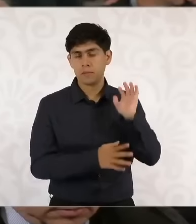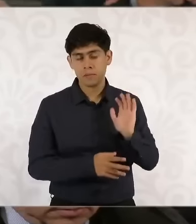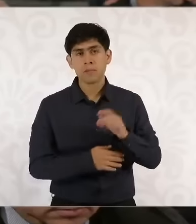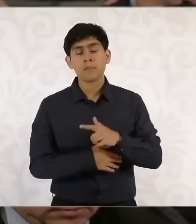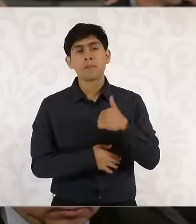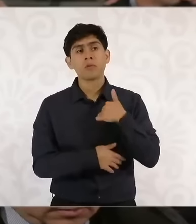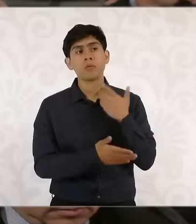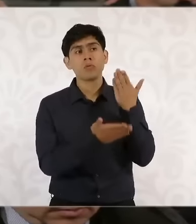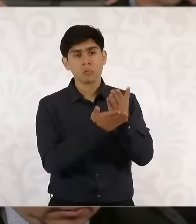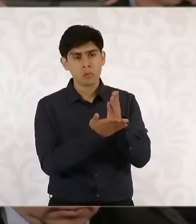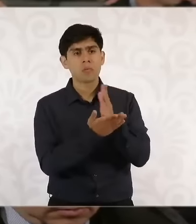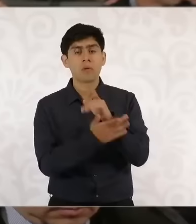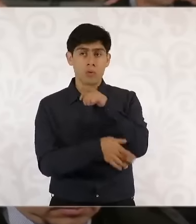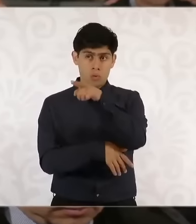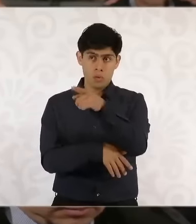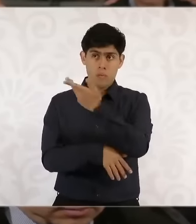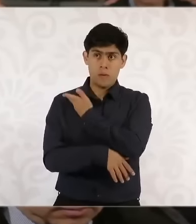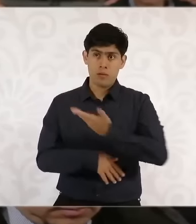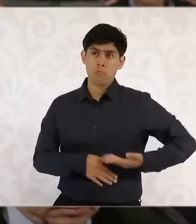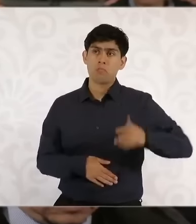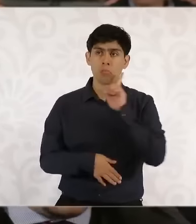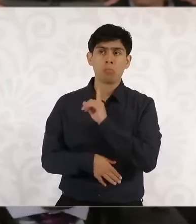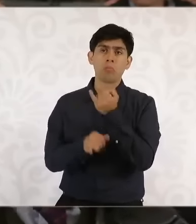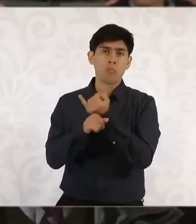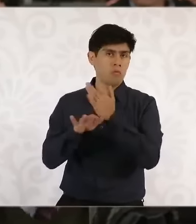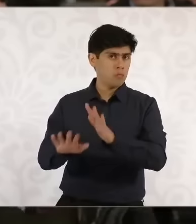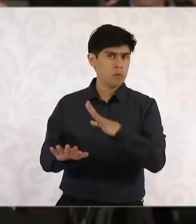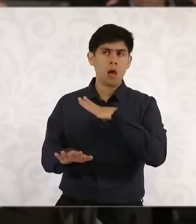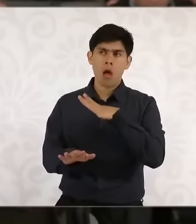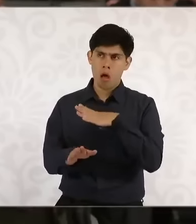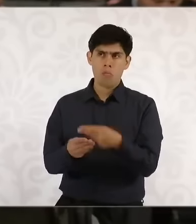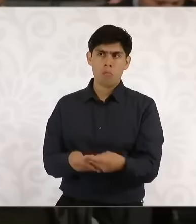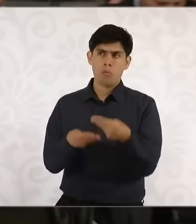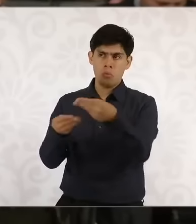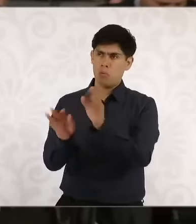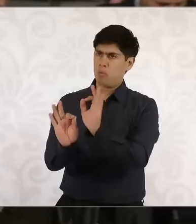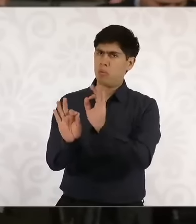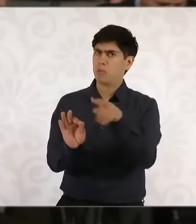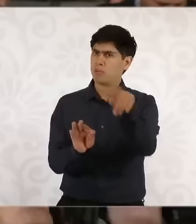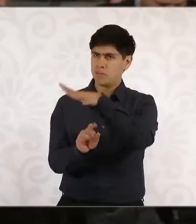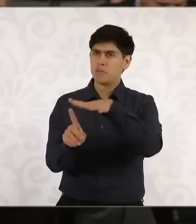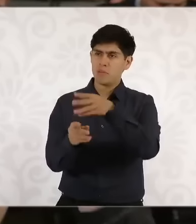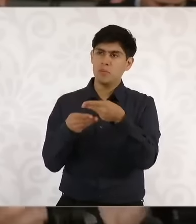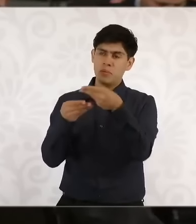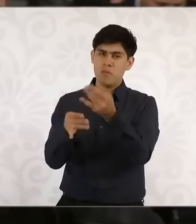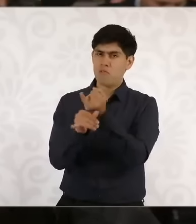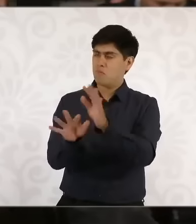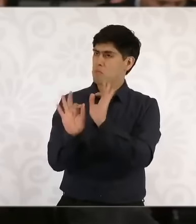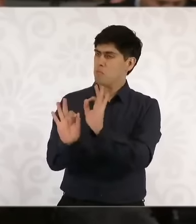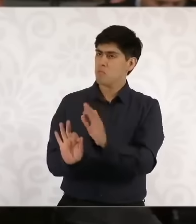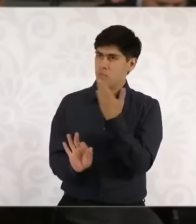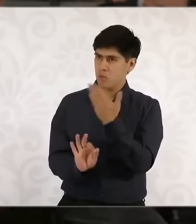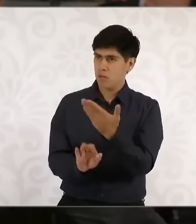que pues muy bien informada que está usted, Presidenta. Me parece que le informaron perfectamente, porque pues no